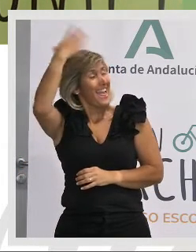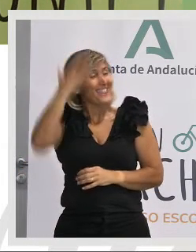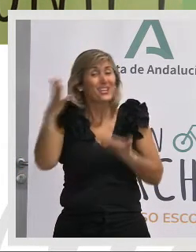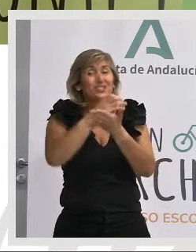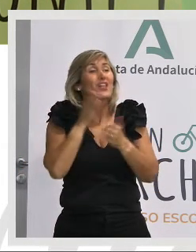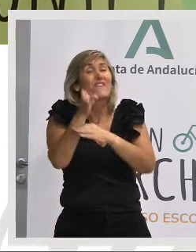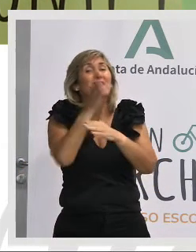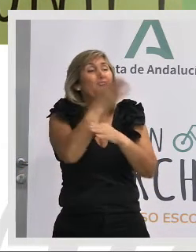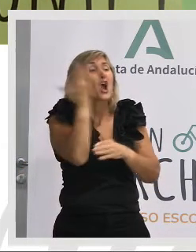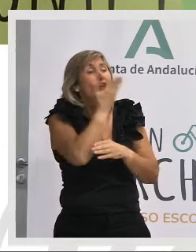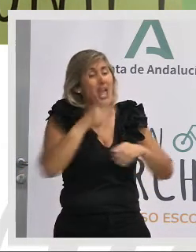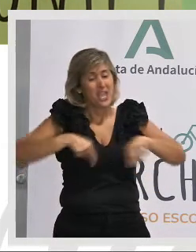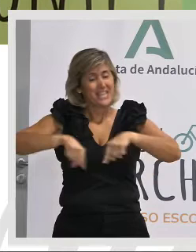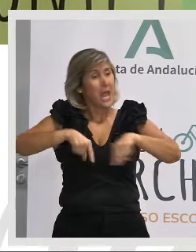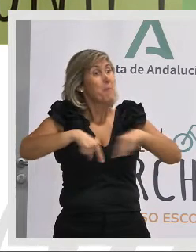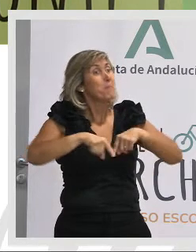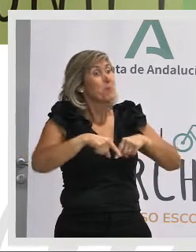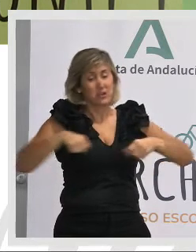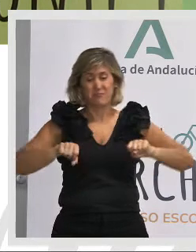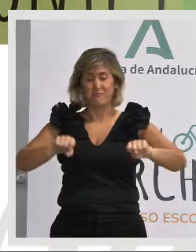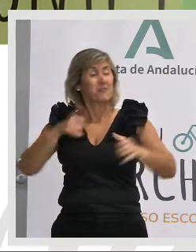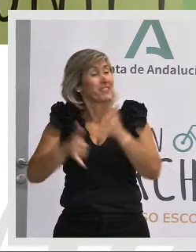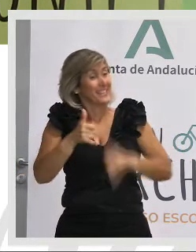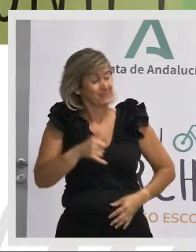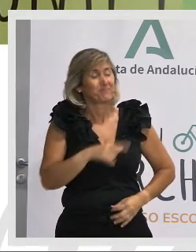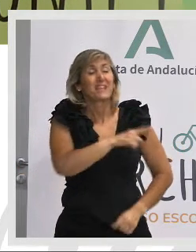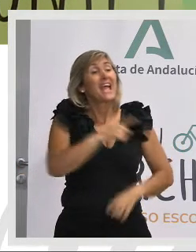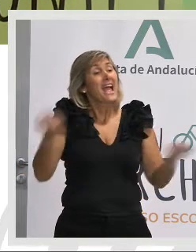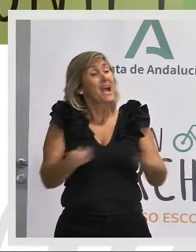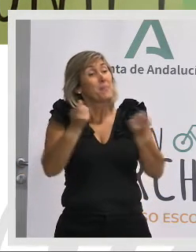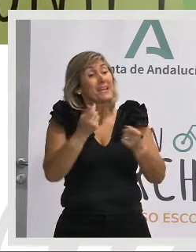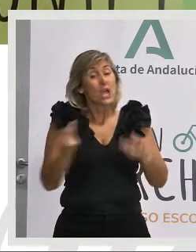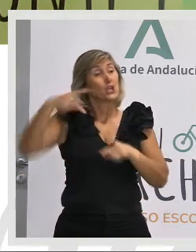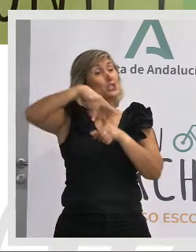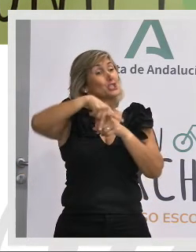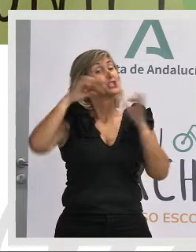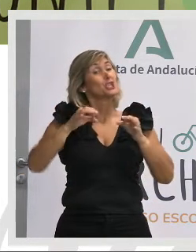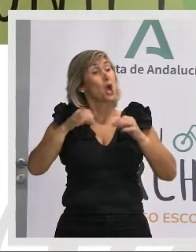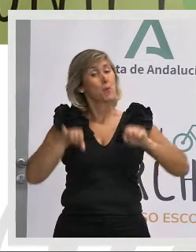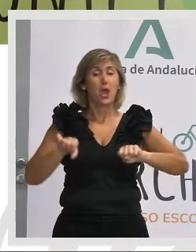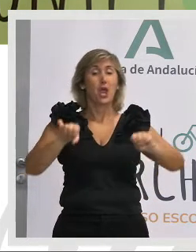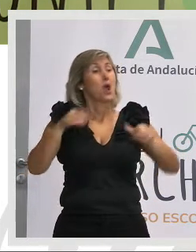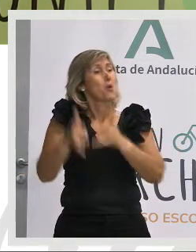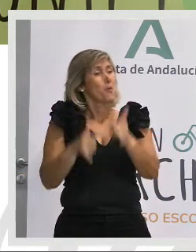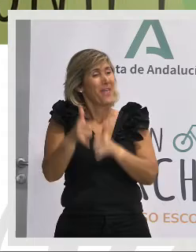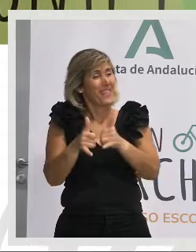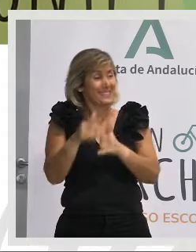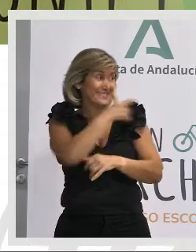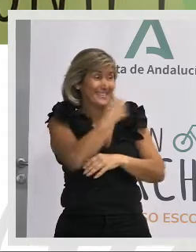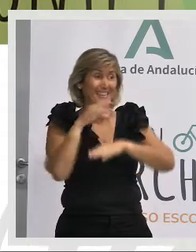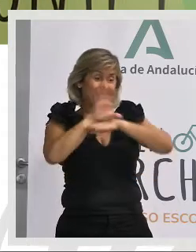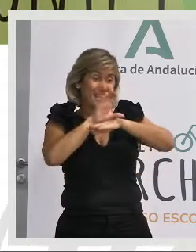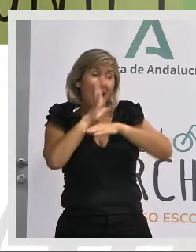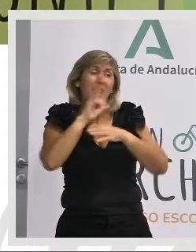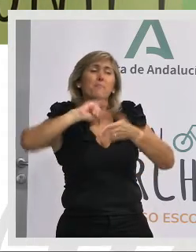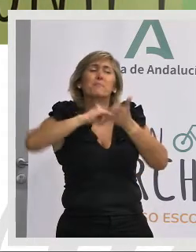medios de transporte sostenibles. La campaña que presenta se titula Sobre Ruedas, como ha dicho la consejera, y vamos a conocer el